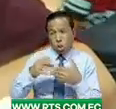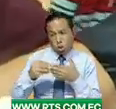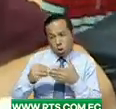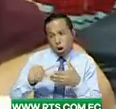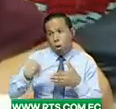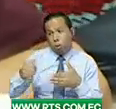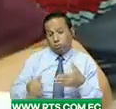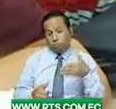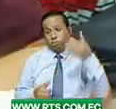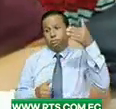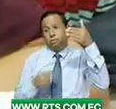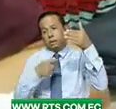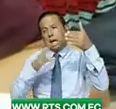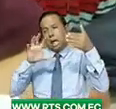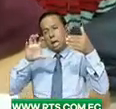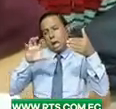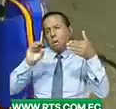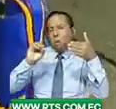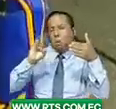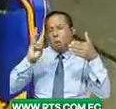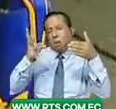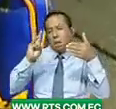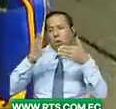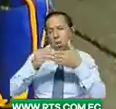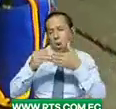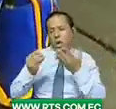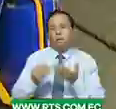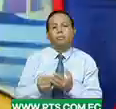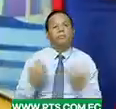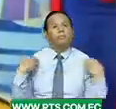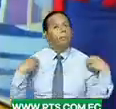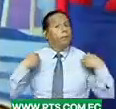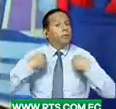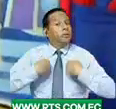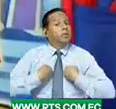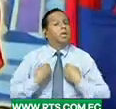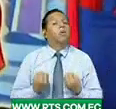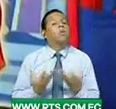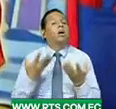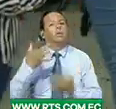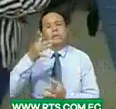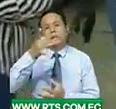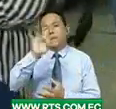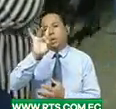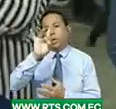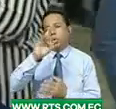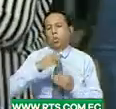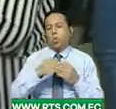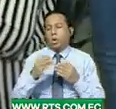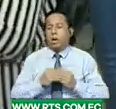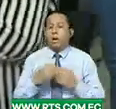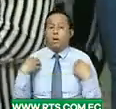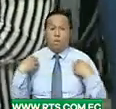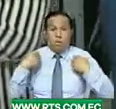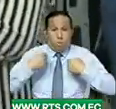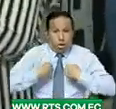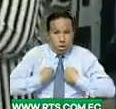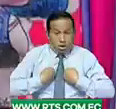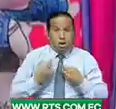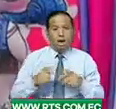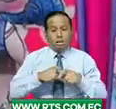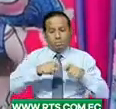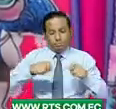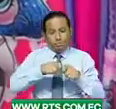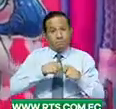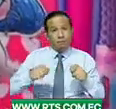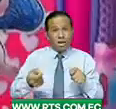más grandes en unos 15, 16. Las mochilas tienen un valor de $18 el combo, que comprende la maleta, una cartuchera